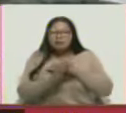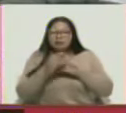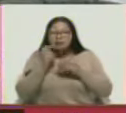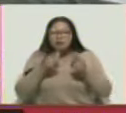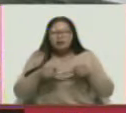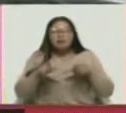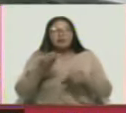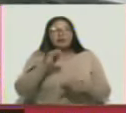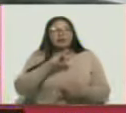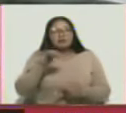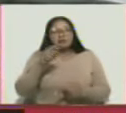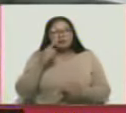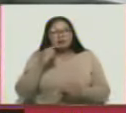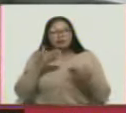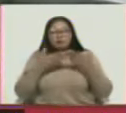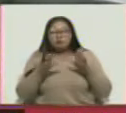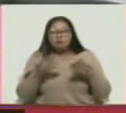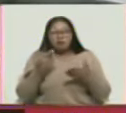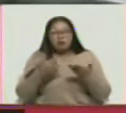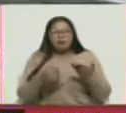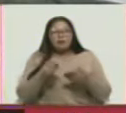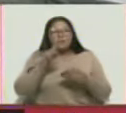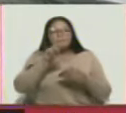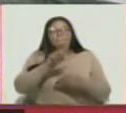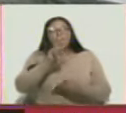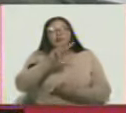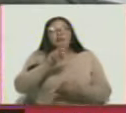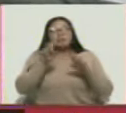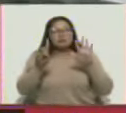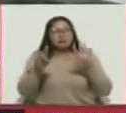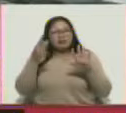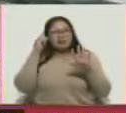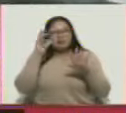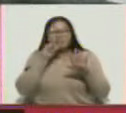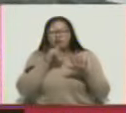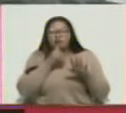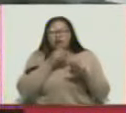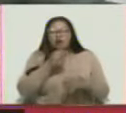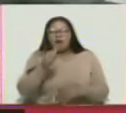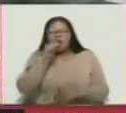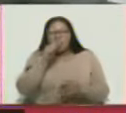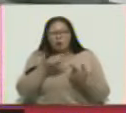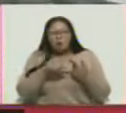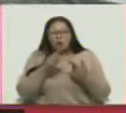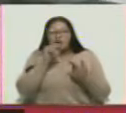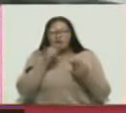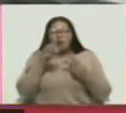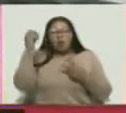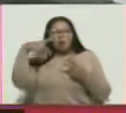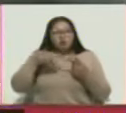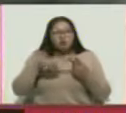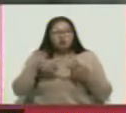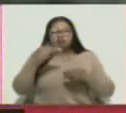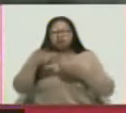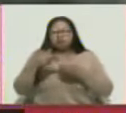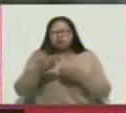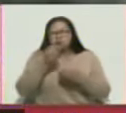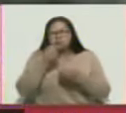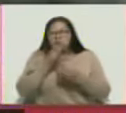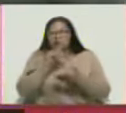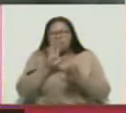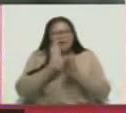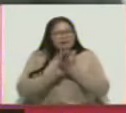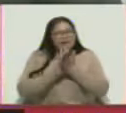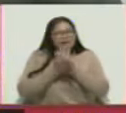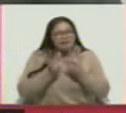Franja de Gaza no dispone, lleva 26 días sin agua, sin luz, sin combustible, sin medicamento. y los